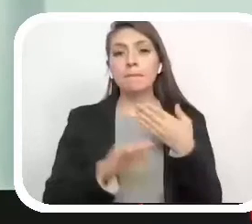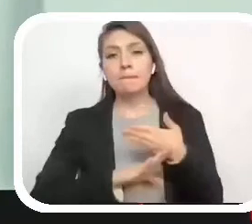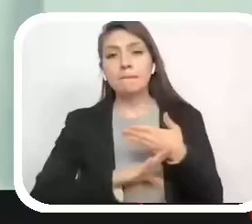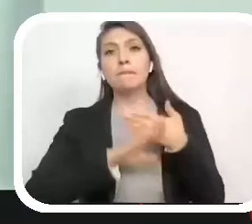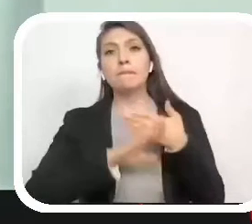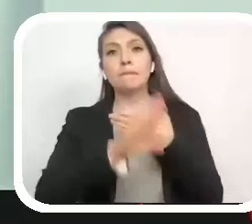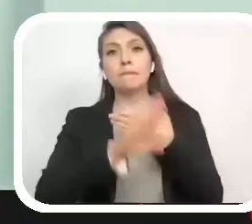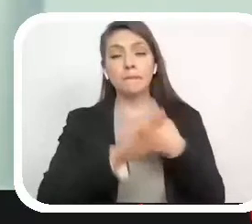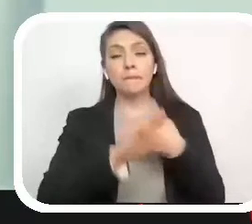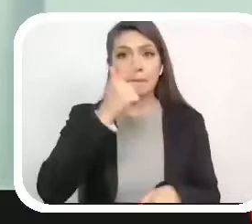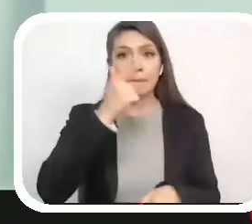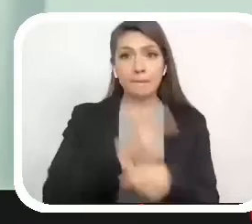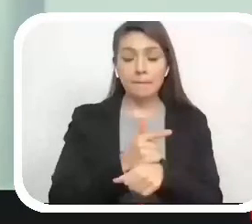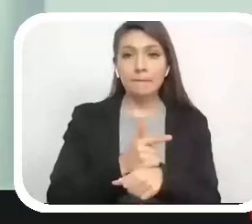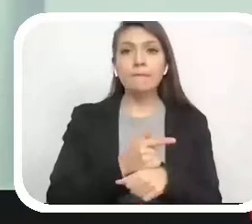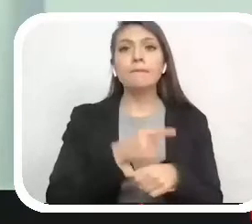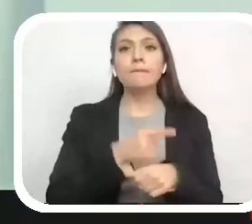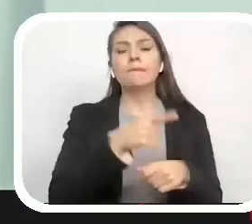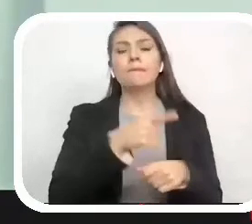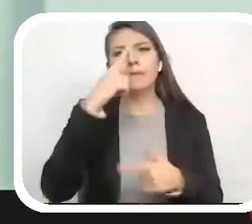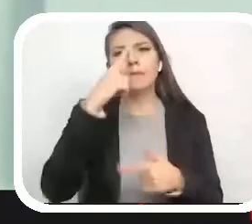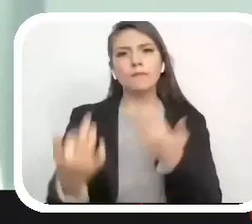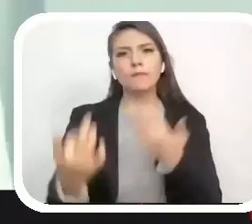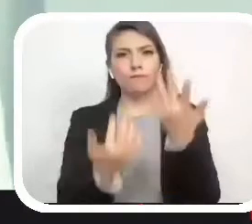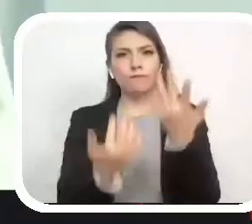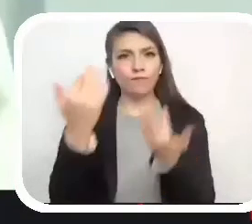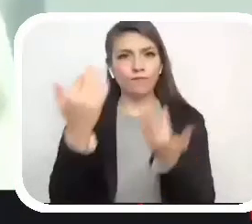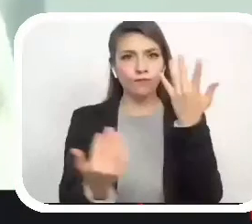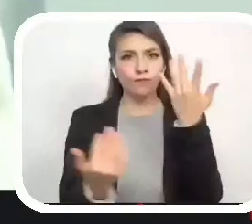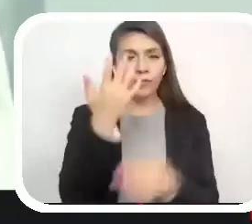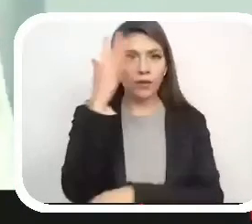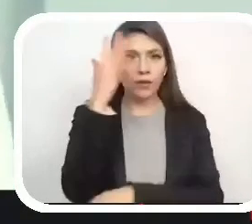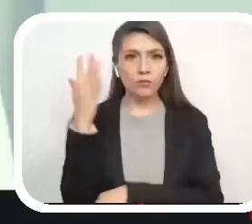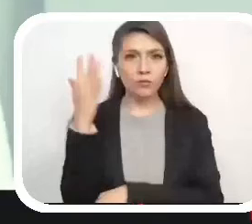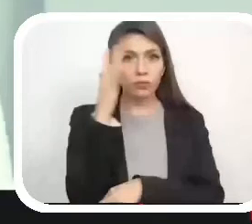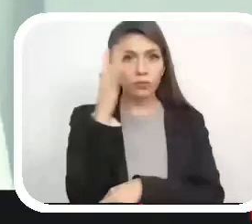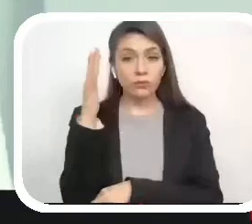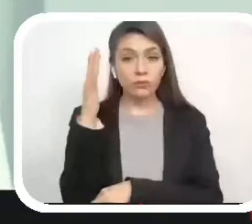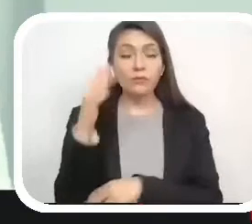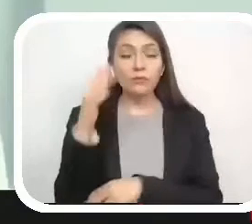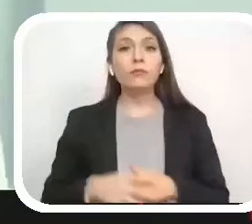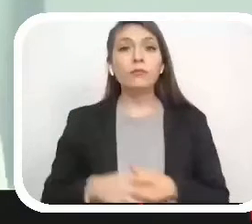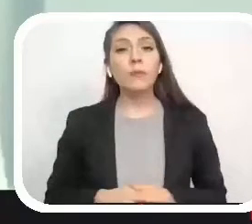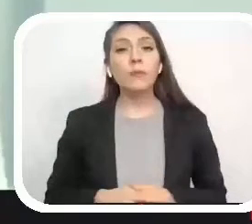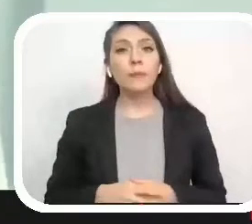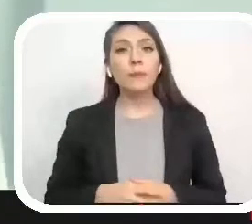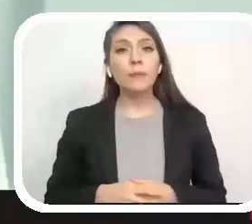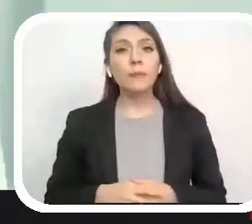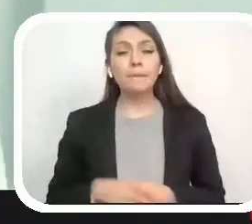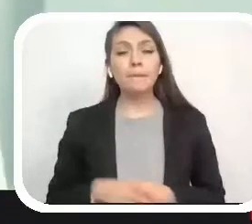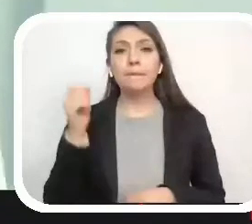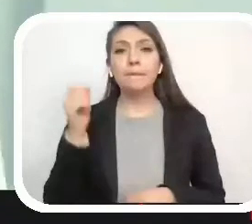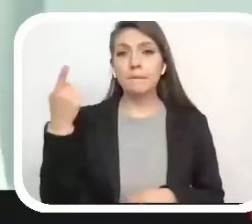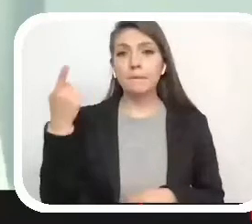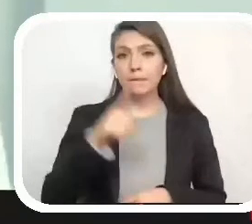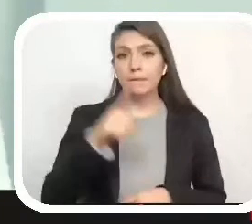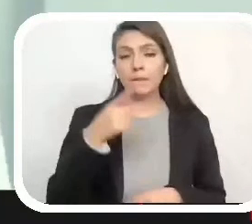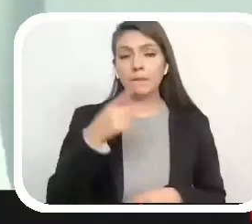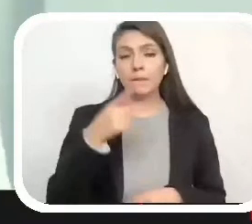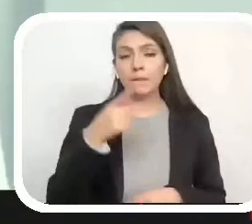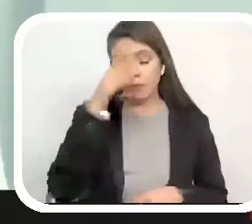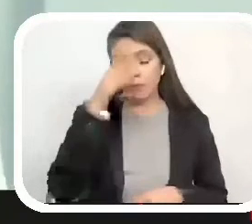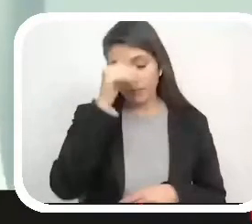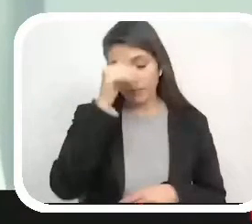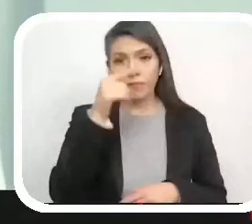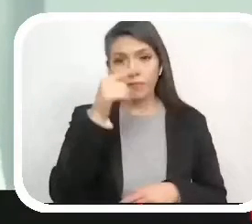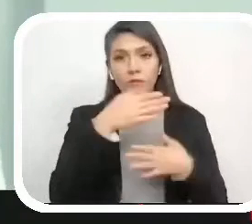y extinguir los incendios forestales, de acuerdo con las disposiciones jurídicas aplicables en materia